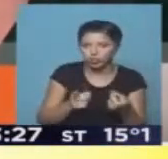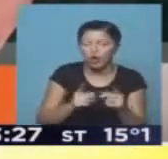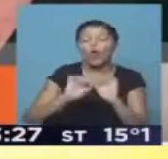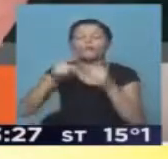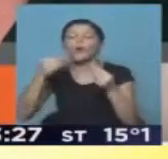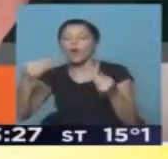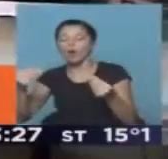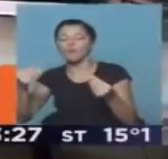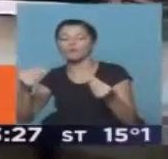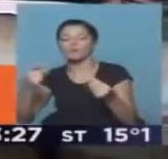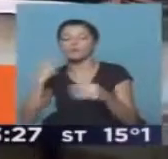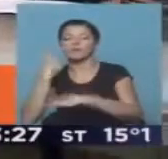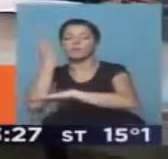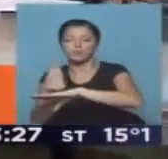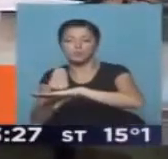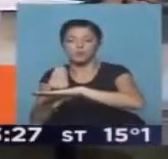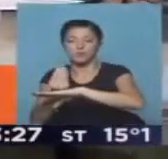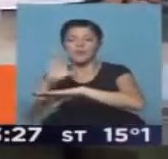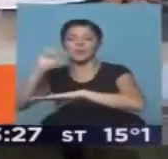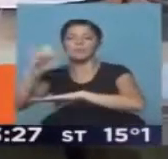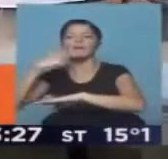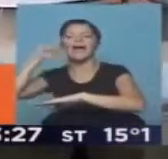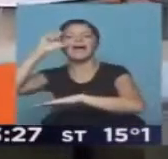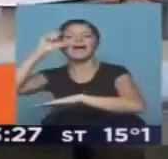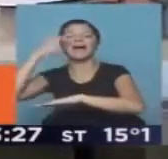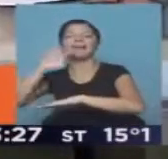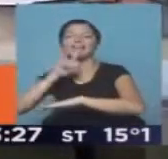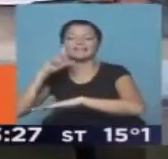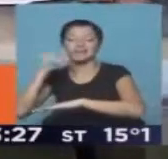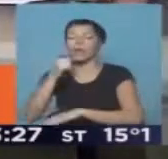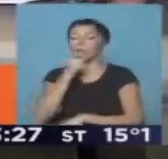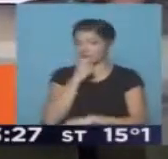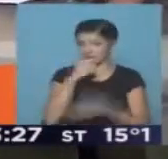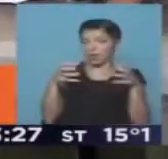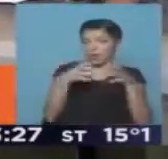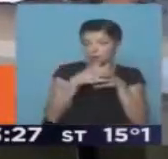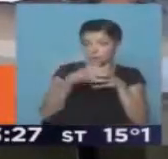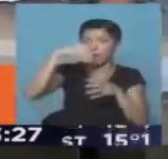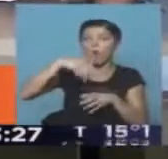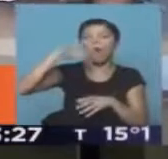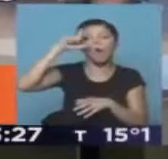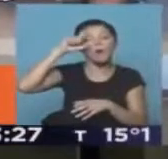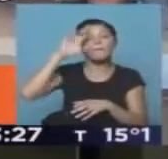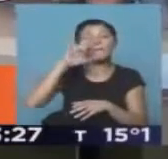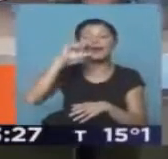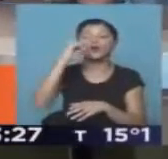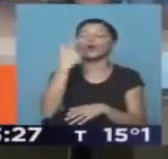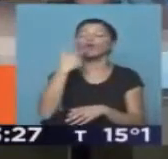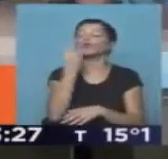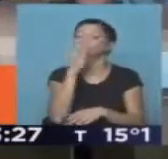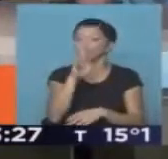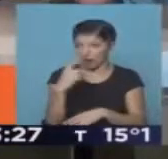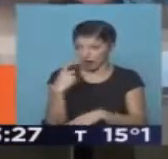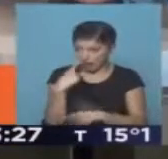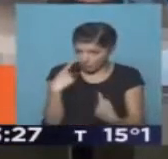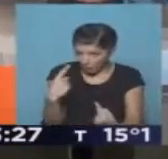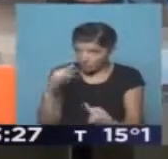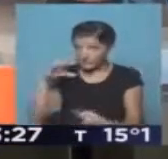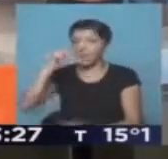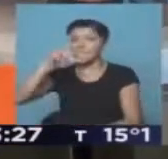interina que cada vez reconoce más también el mercosur que con los países del mercosur reconocen a palestina como estado en